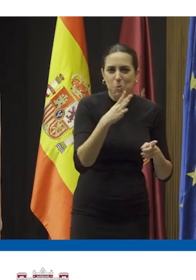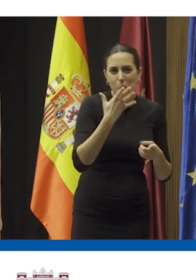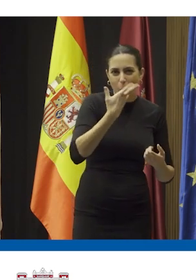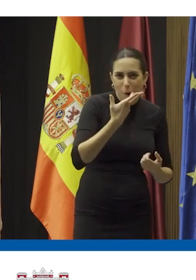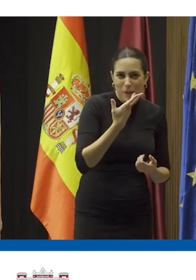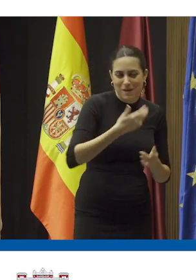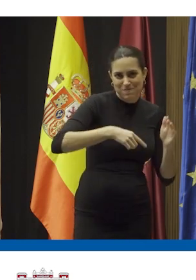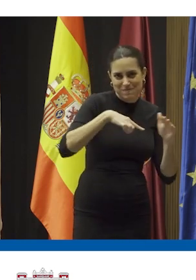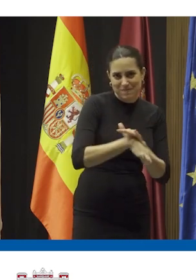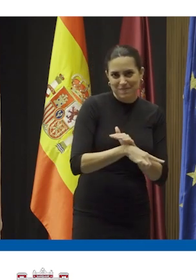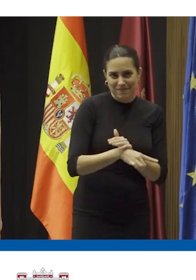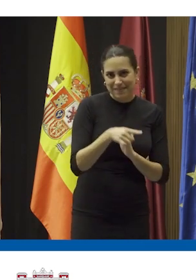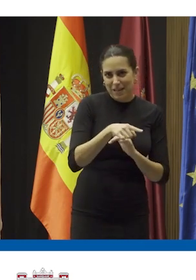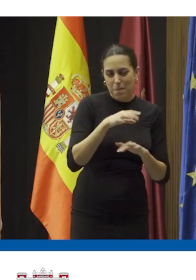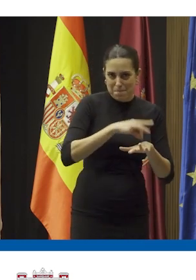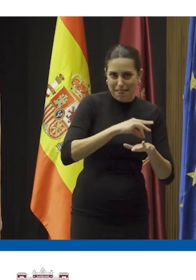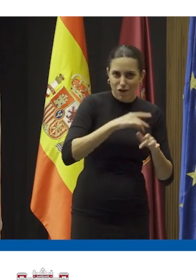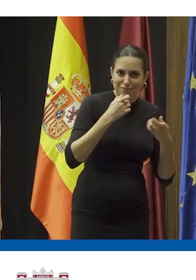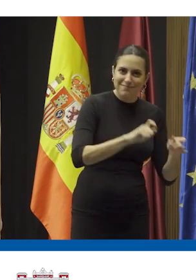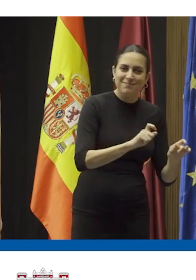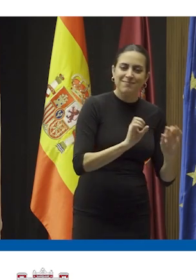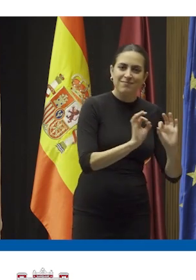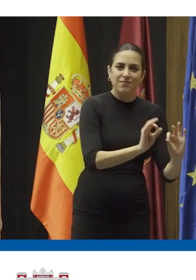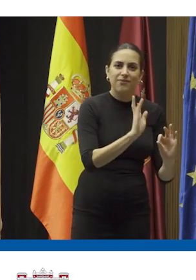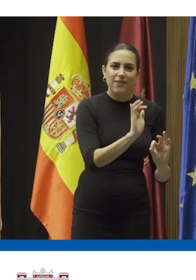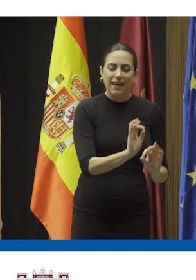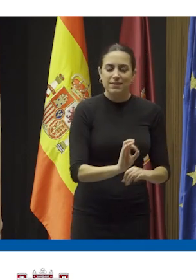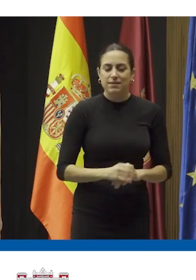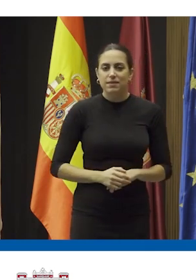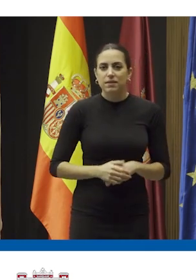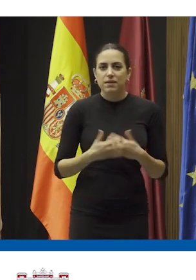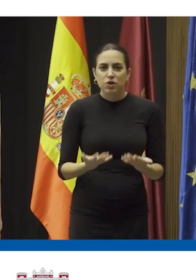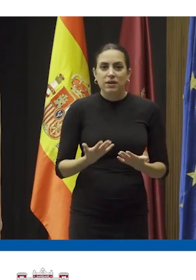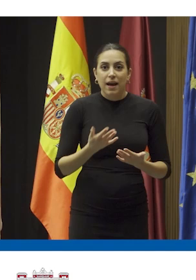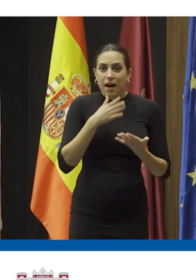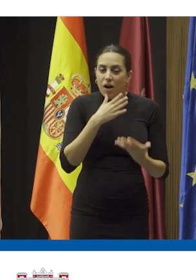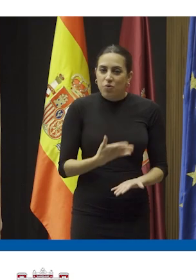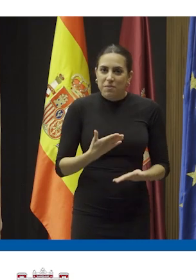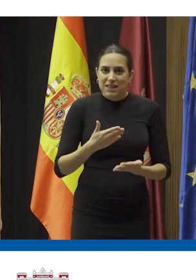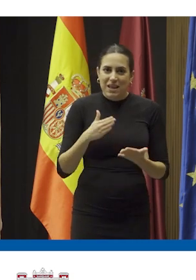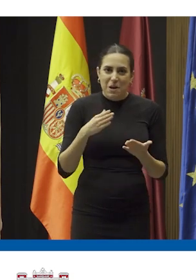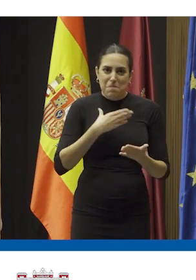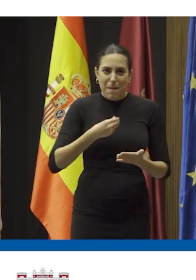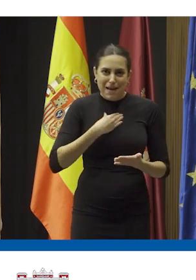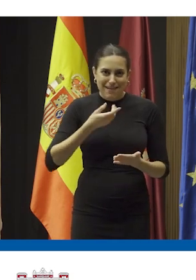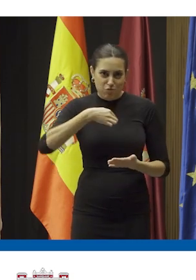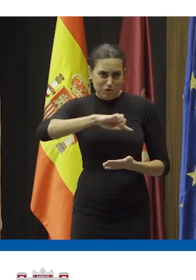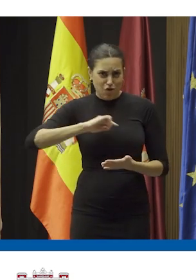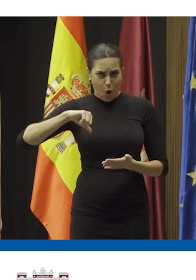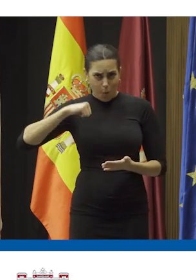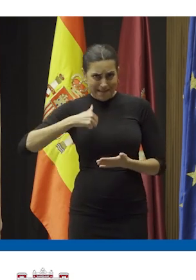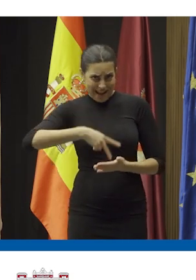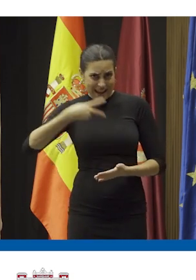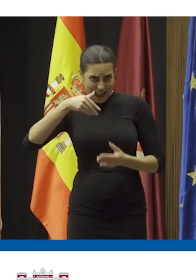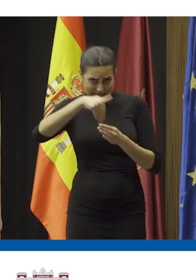hay. Ese es el cirujano. Aún todavía en los papeles de quirófano, este hospital nuestro general, un